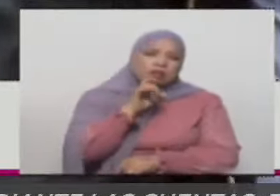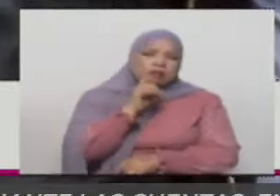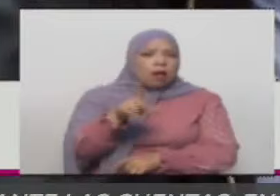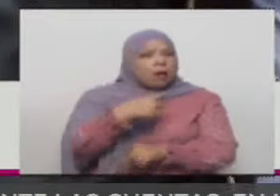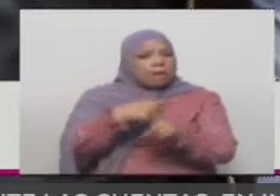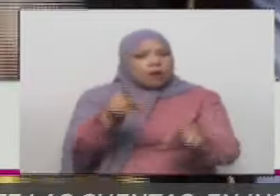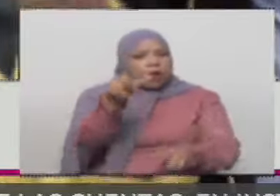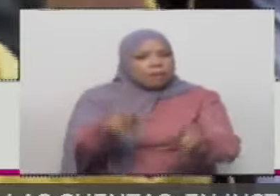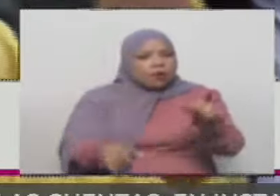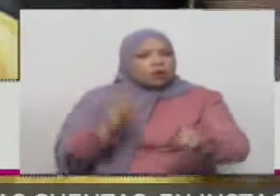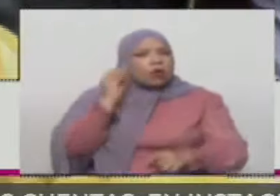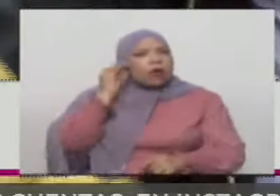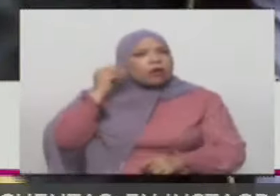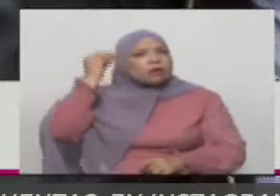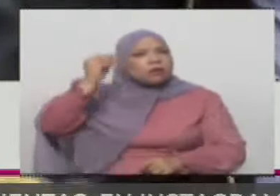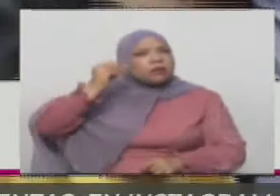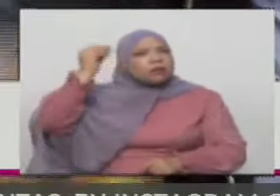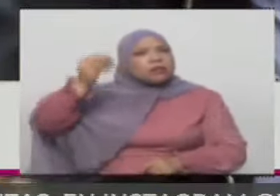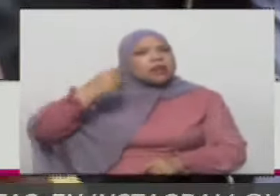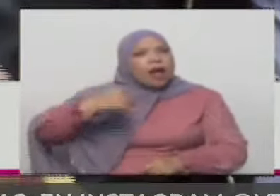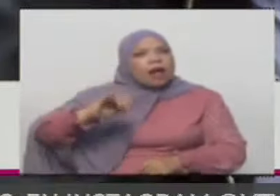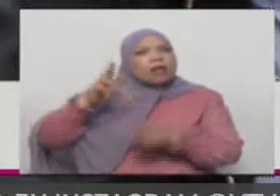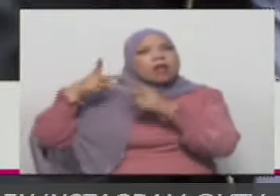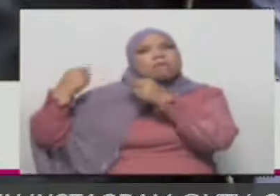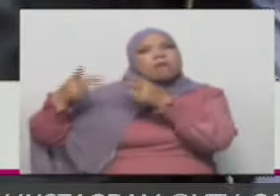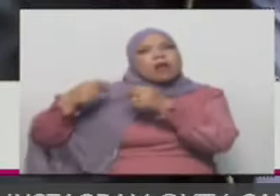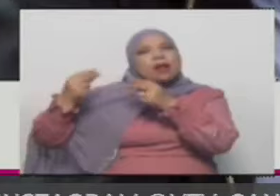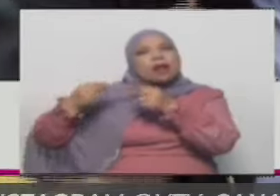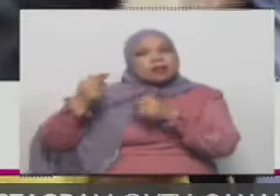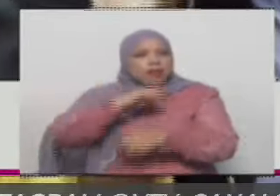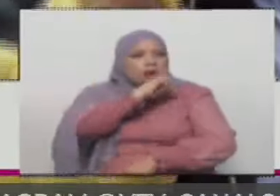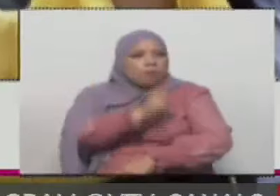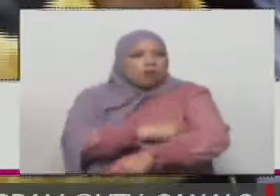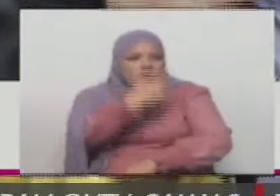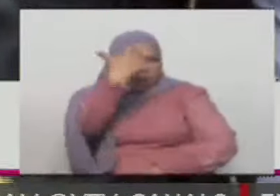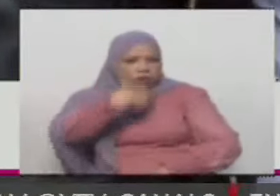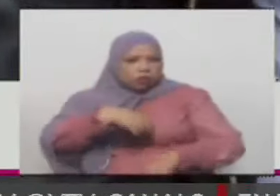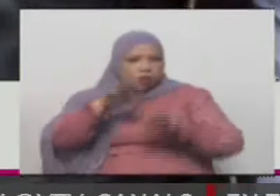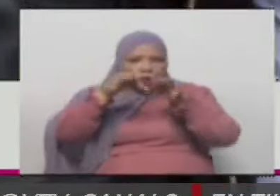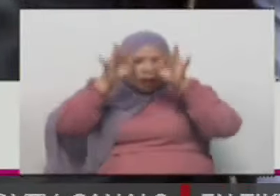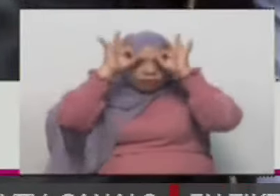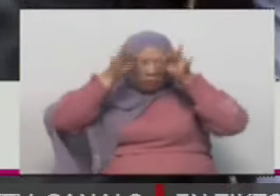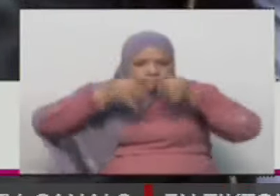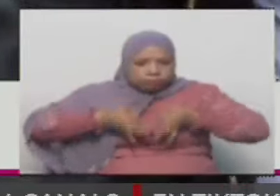soñar y no deja de creer en sus poderes creadores. Así que bueno, nada,